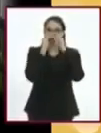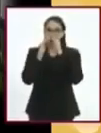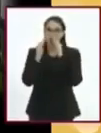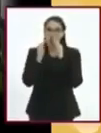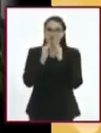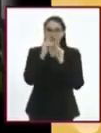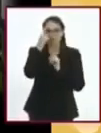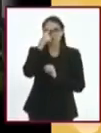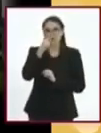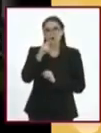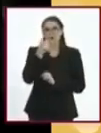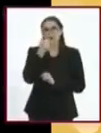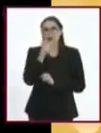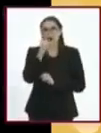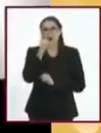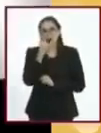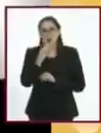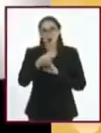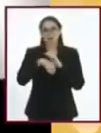ni sanitario.